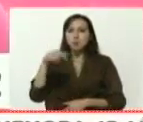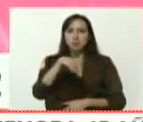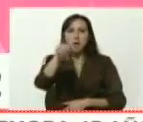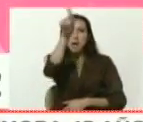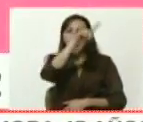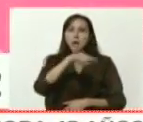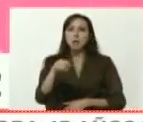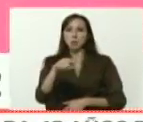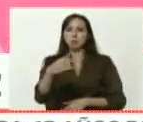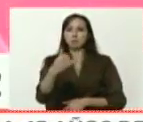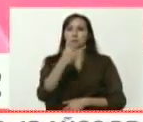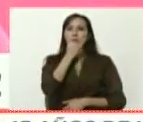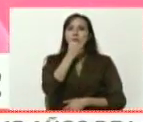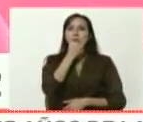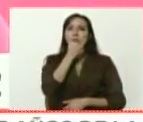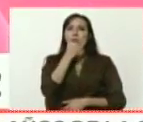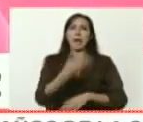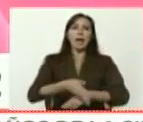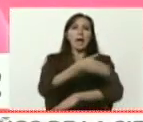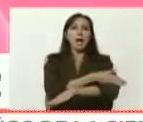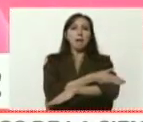Primero insultaban a nuestros soldados,